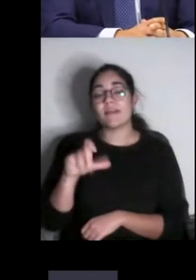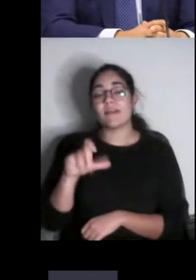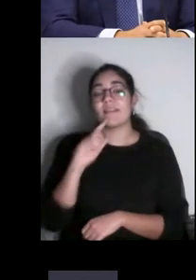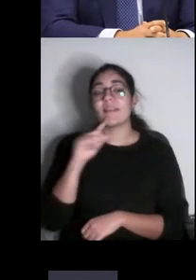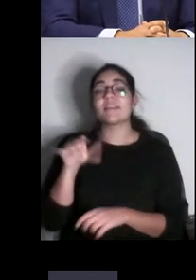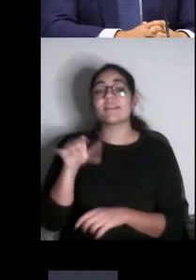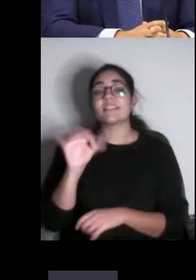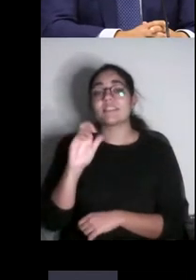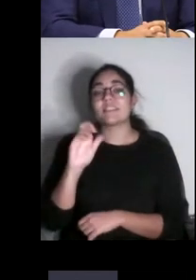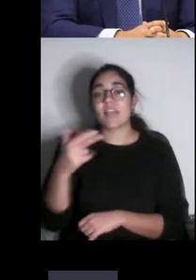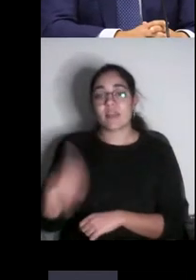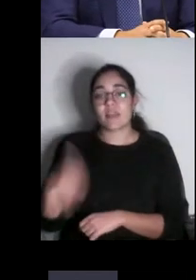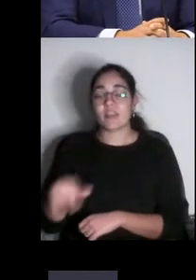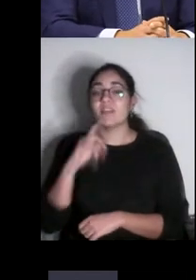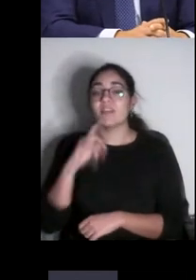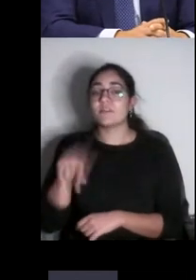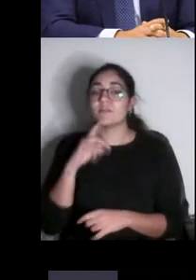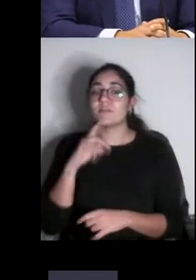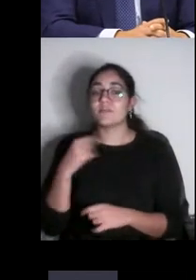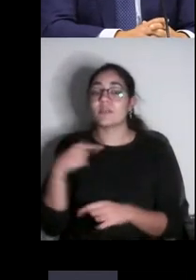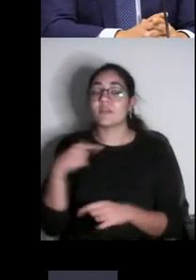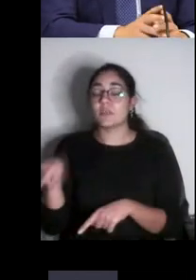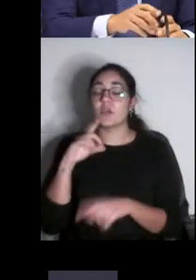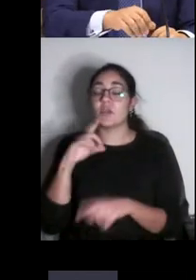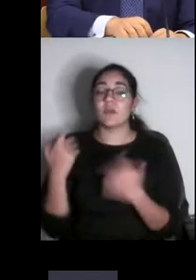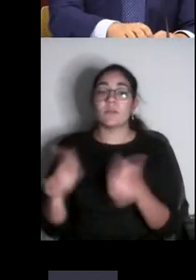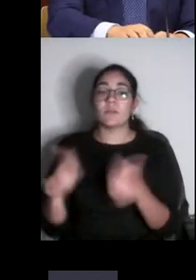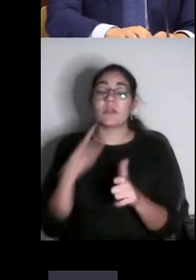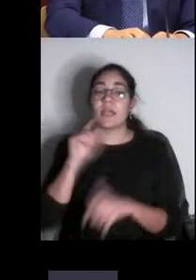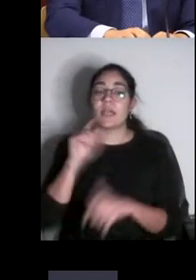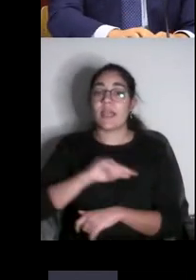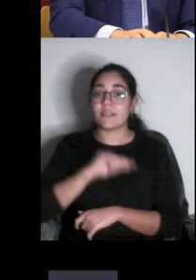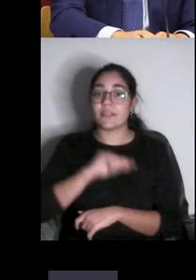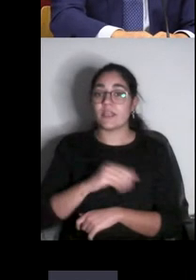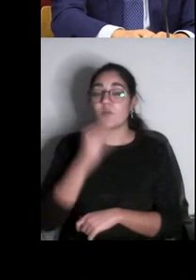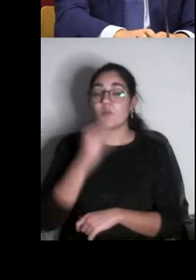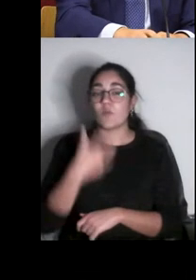Calidad, Ética y Buen Gobierno de nuestra universidad. Ismael, por favor.